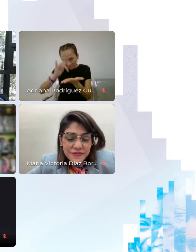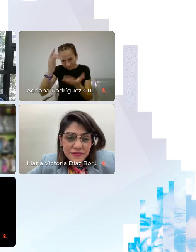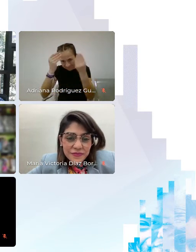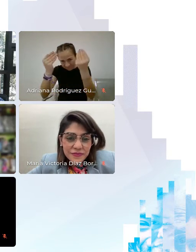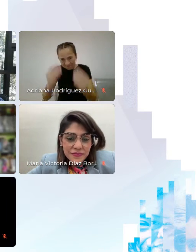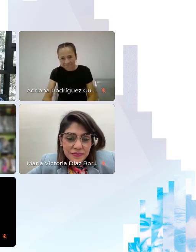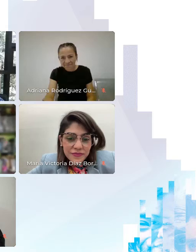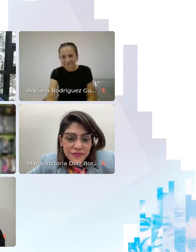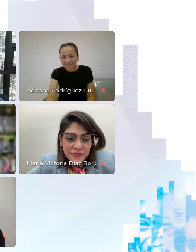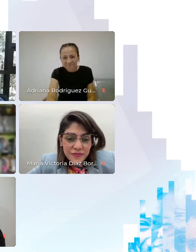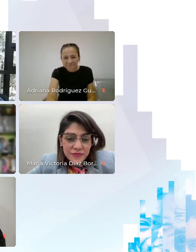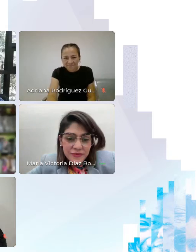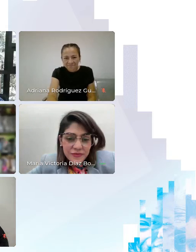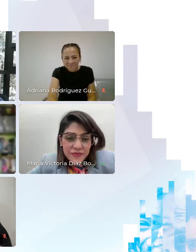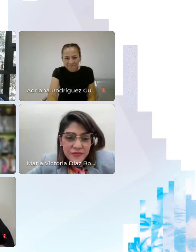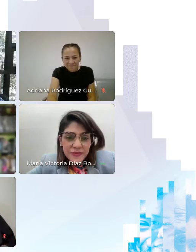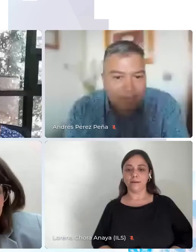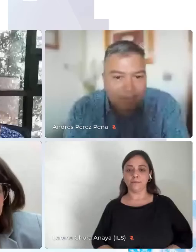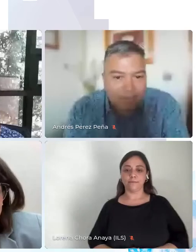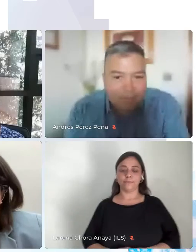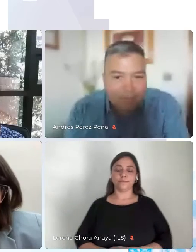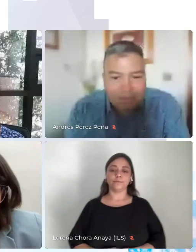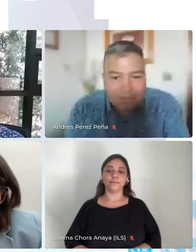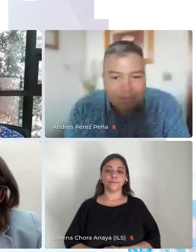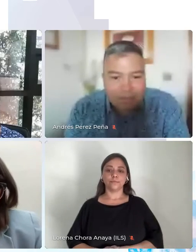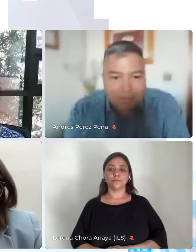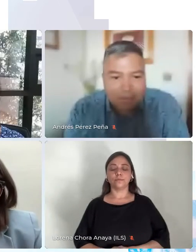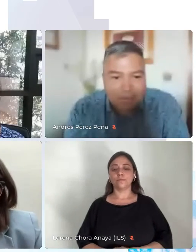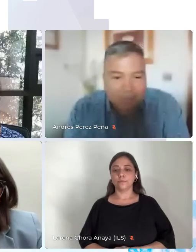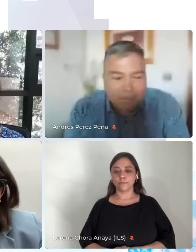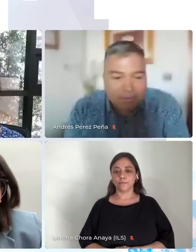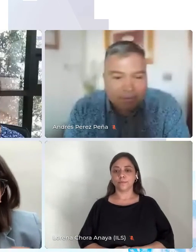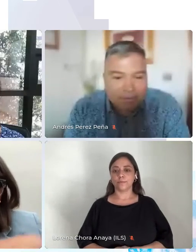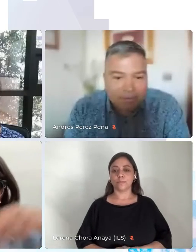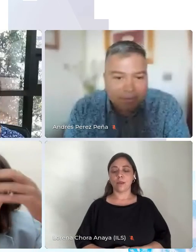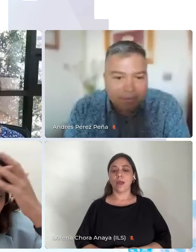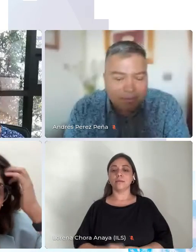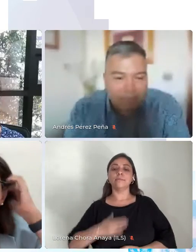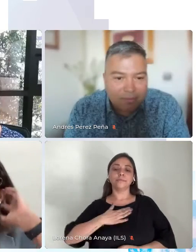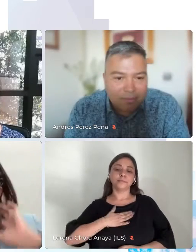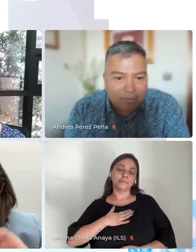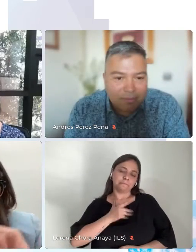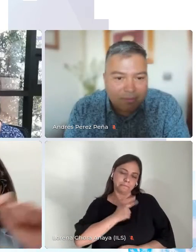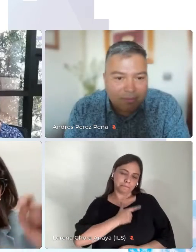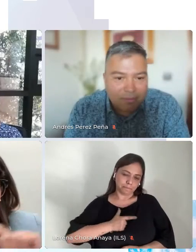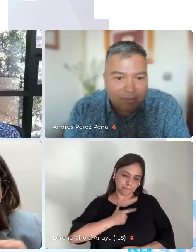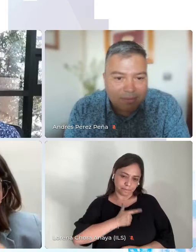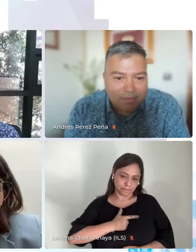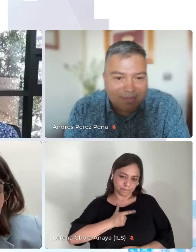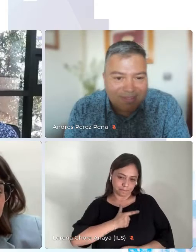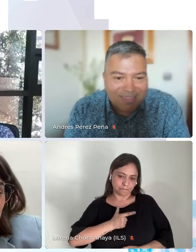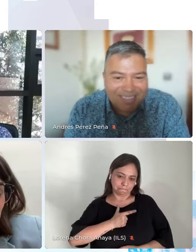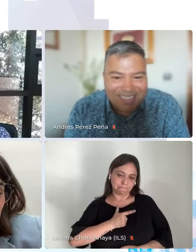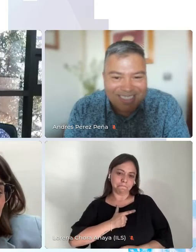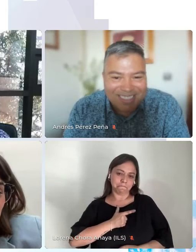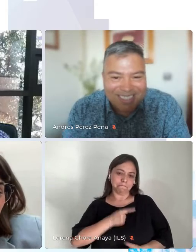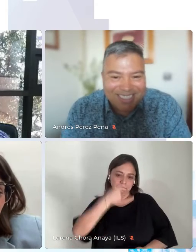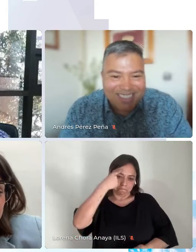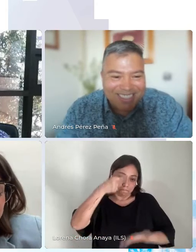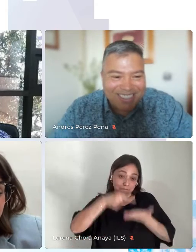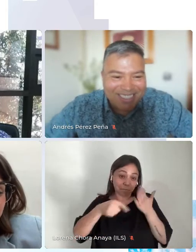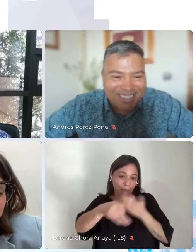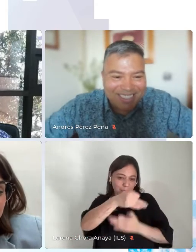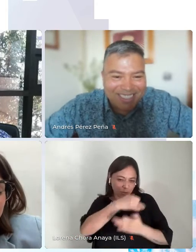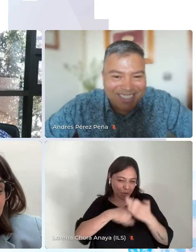Andrés. María Victoria. Sí, yo quisiera agregar y conectados, creo que estamos todos conectados con